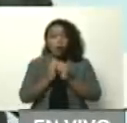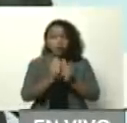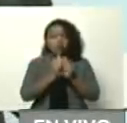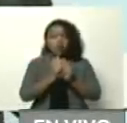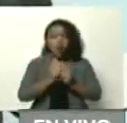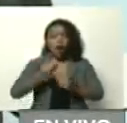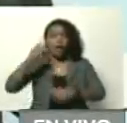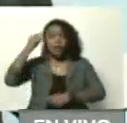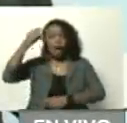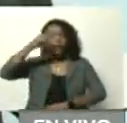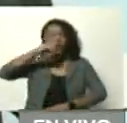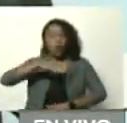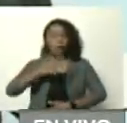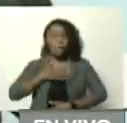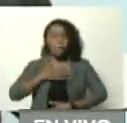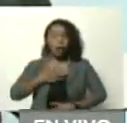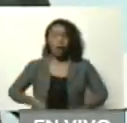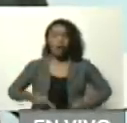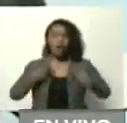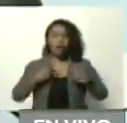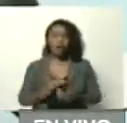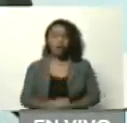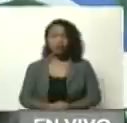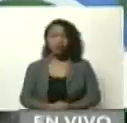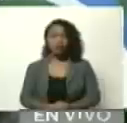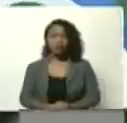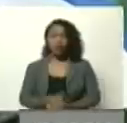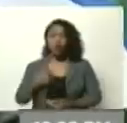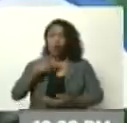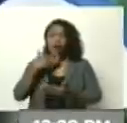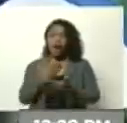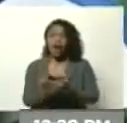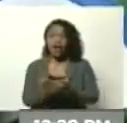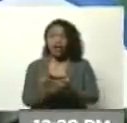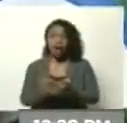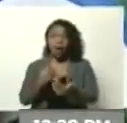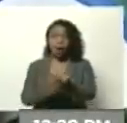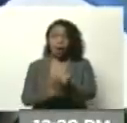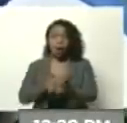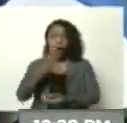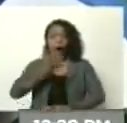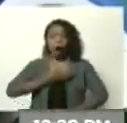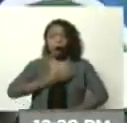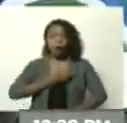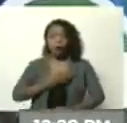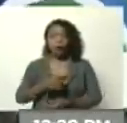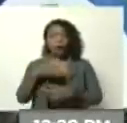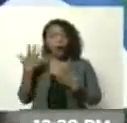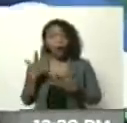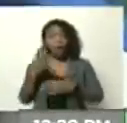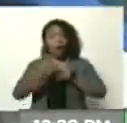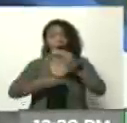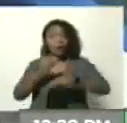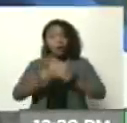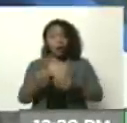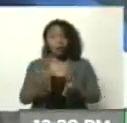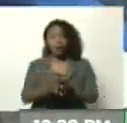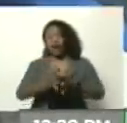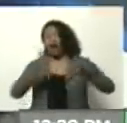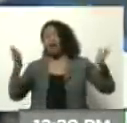histórico a mi vida agradezco a los hermanos alcalde que van a tener grandes